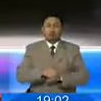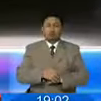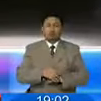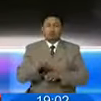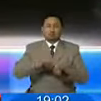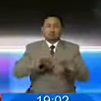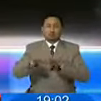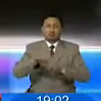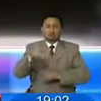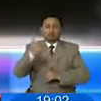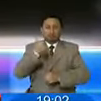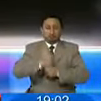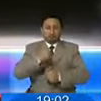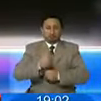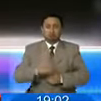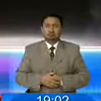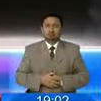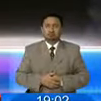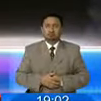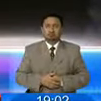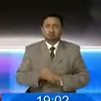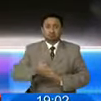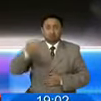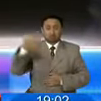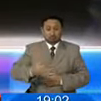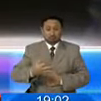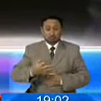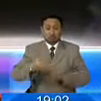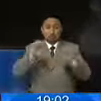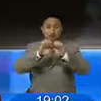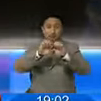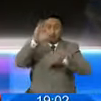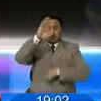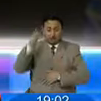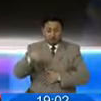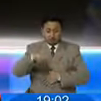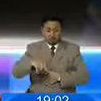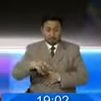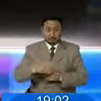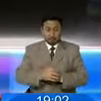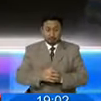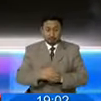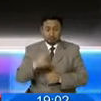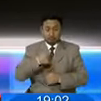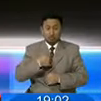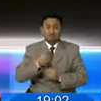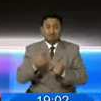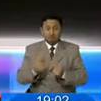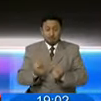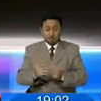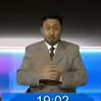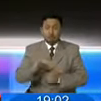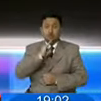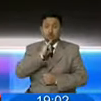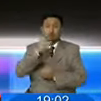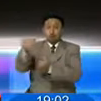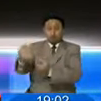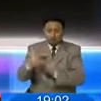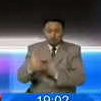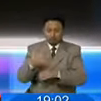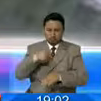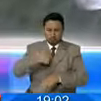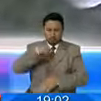Y les garantizo que el caso de Brecht lo solucionaremos antes que los Estados Unidos nos den alguna respuesta sobre